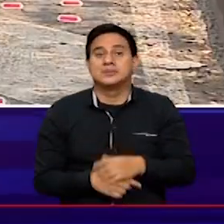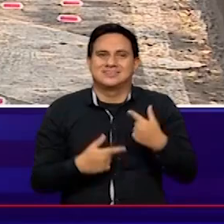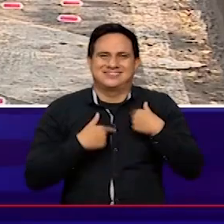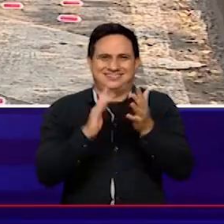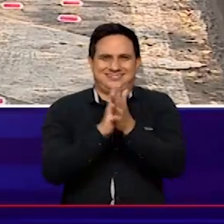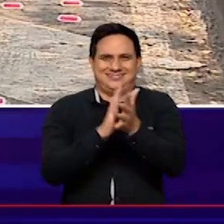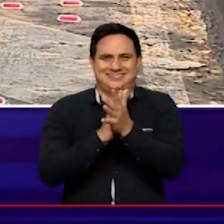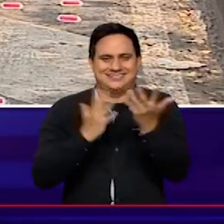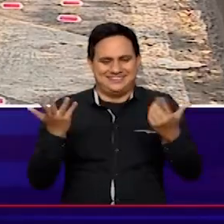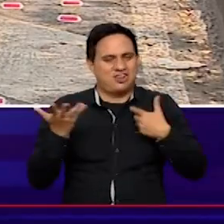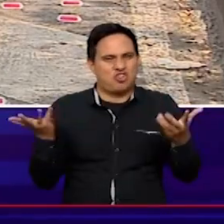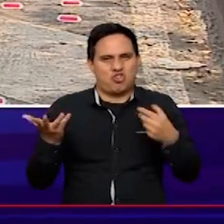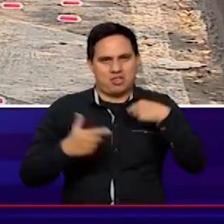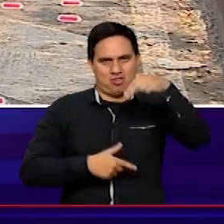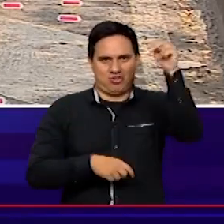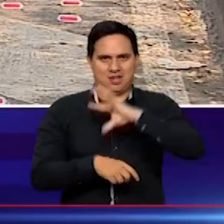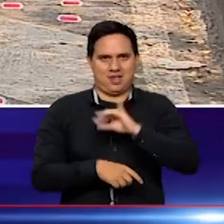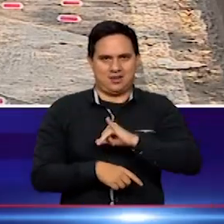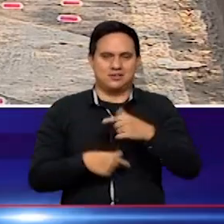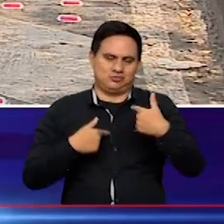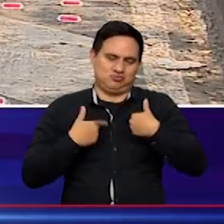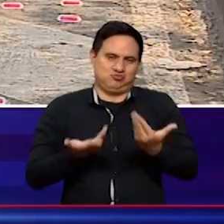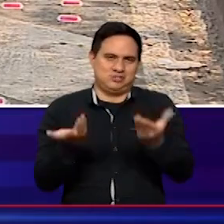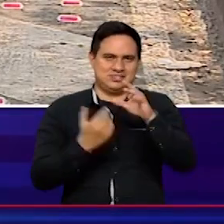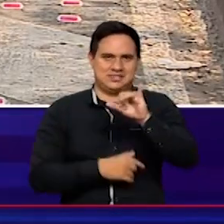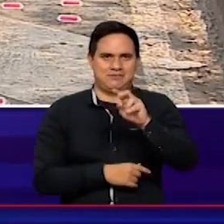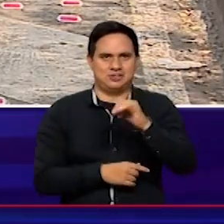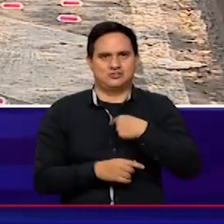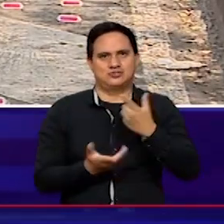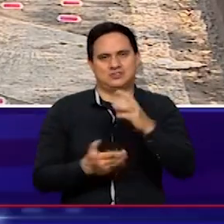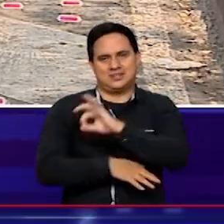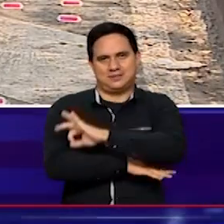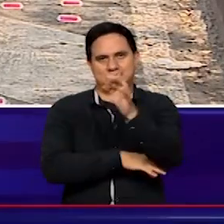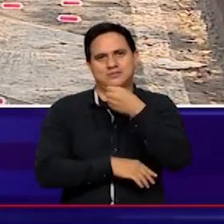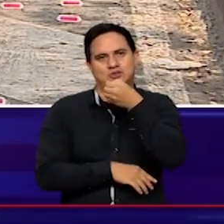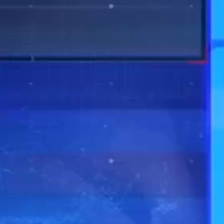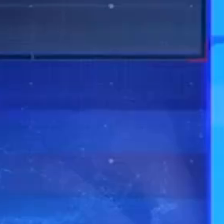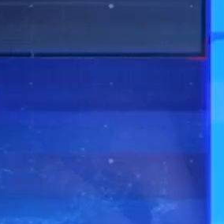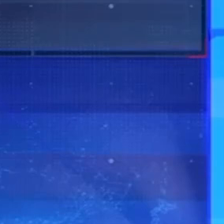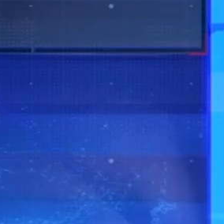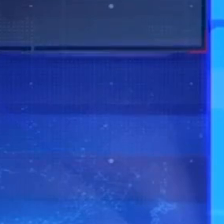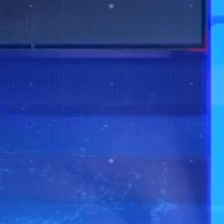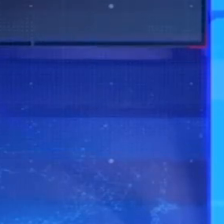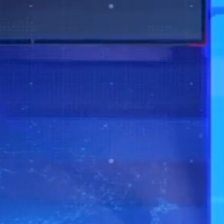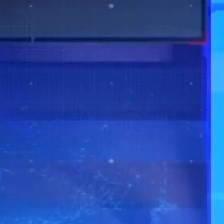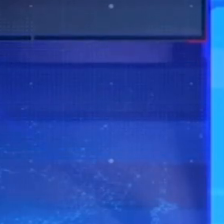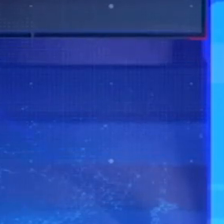desde el norte de Cali, Jefferson Bolívar, Telepacífico Noticias, la región todos los días.